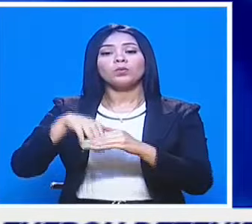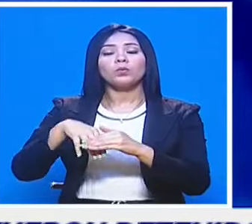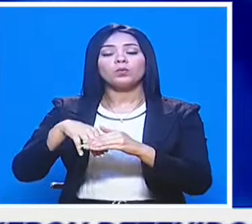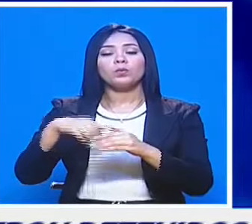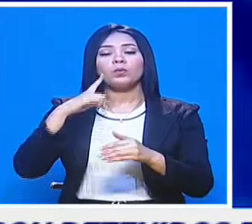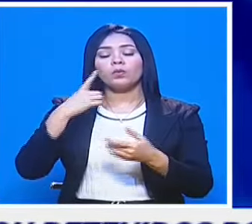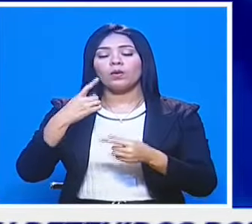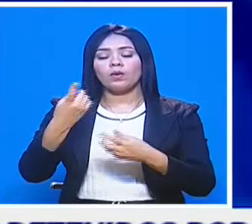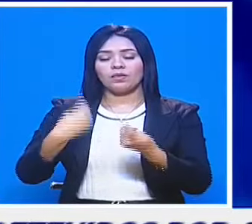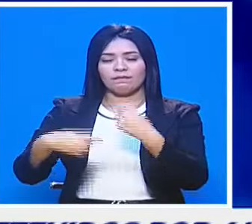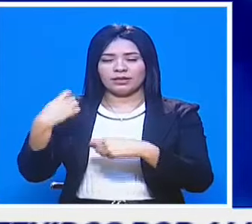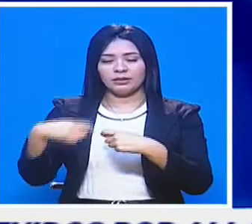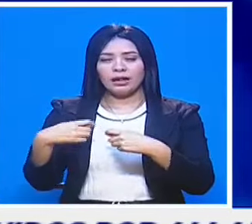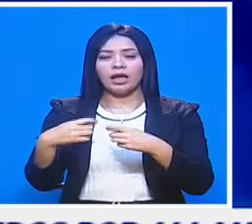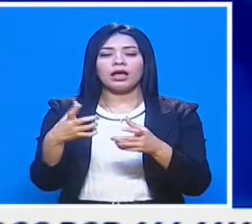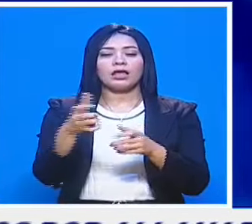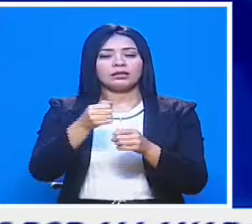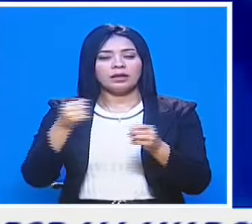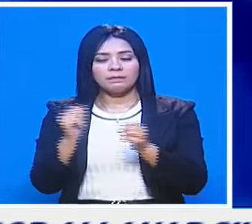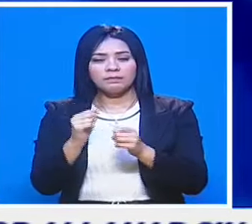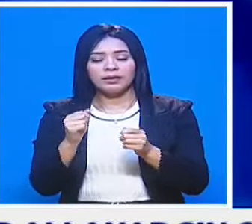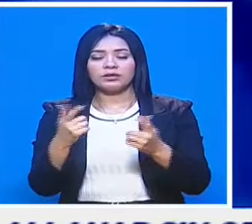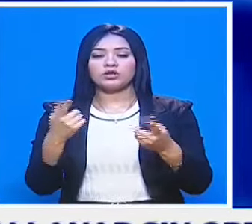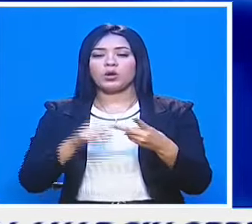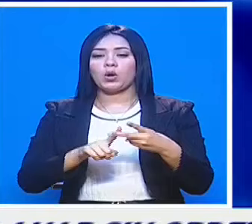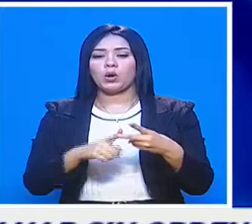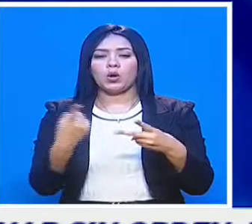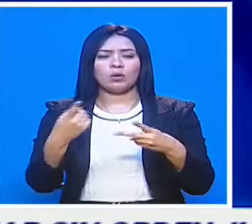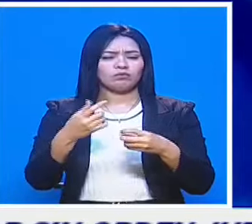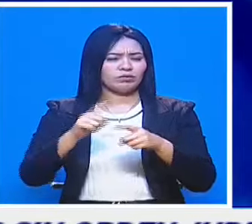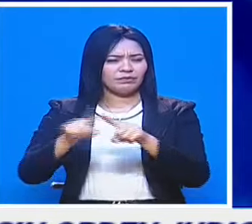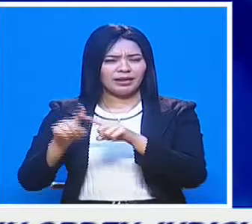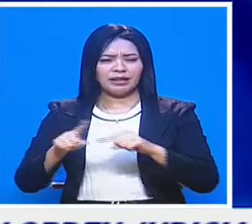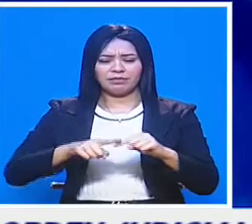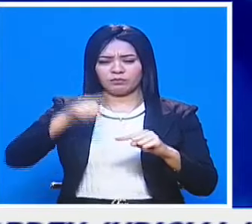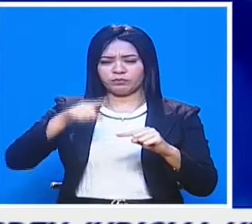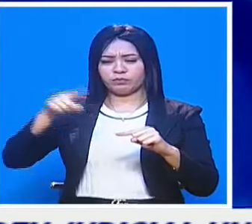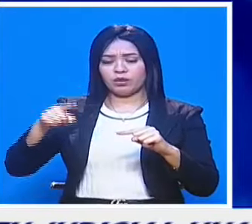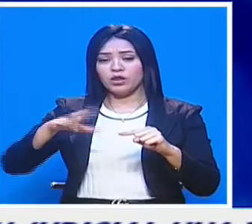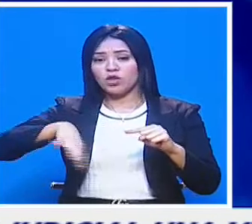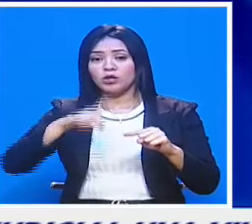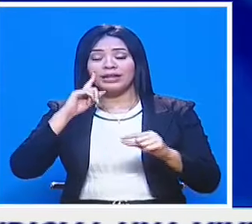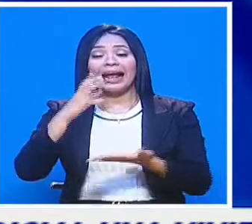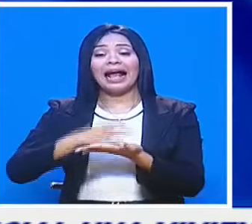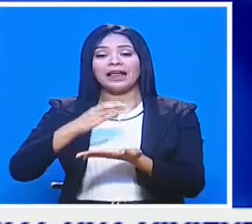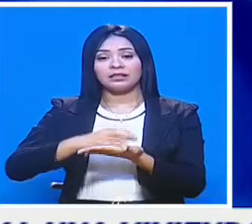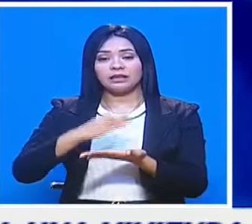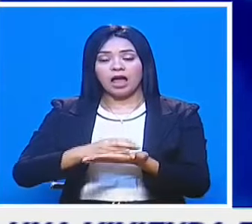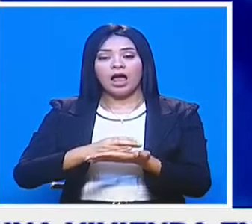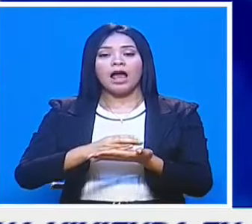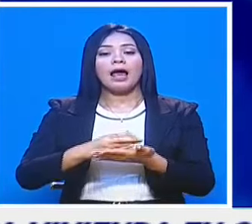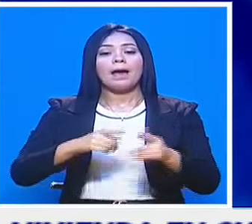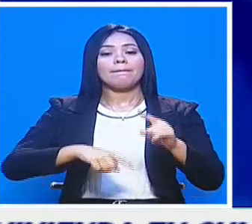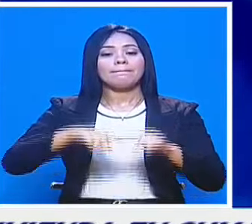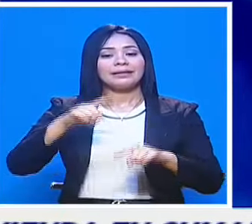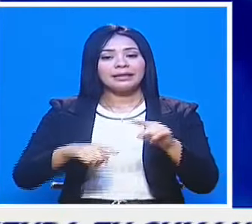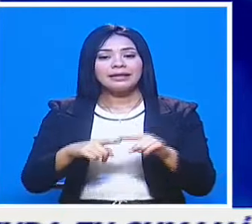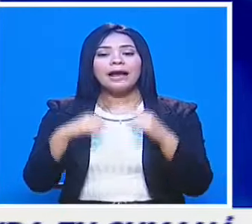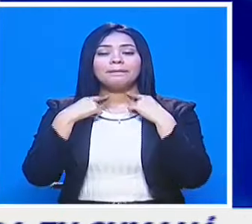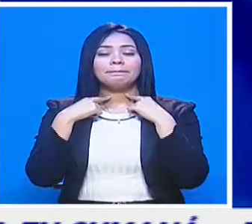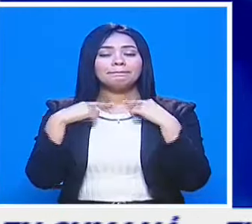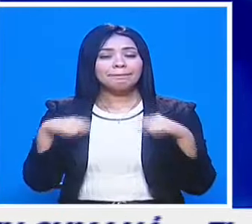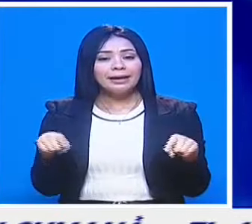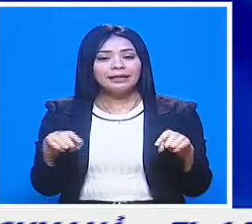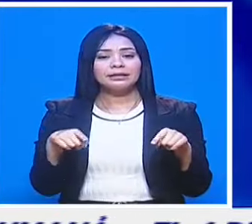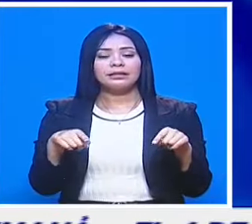electrodomésticos en Catia. El siniestro no dejó víctimas mortales, solo pérdidas materiales y algunas